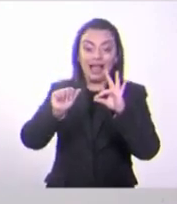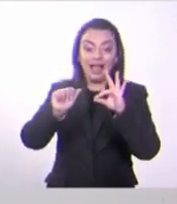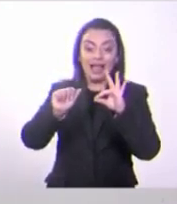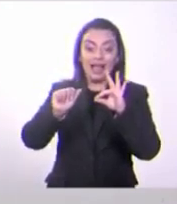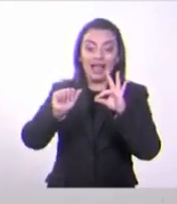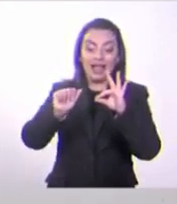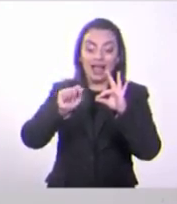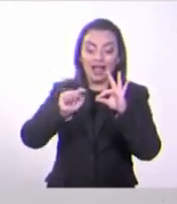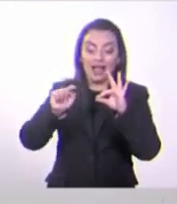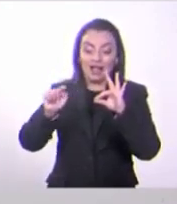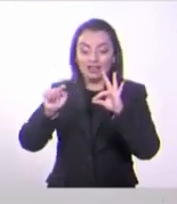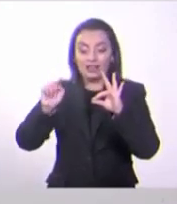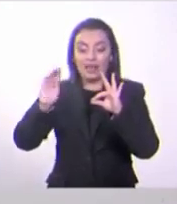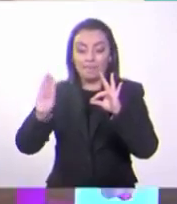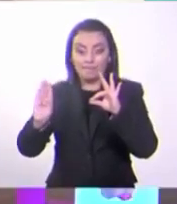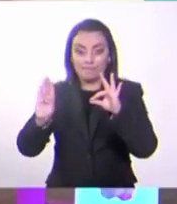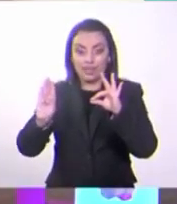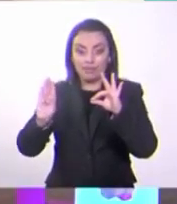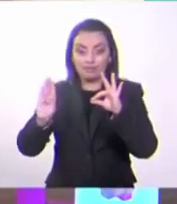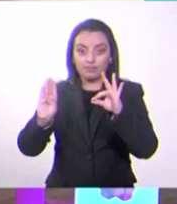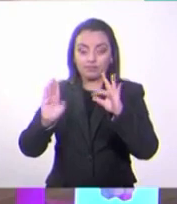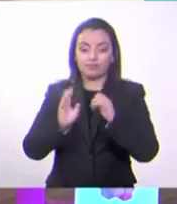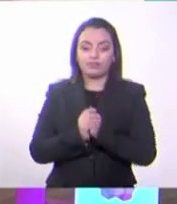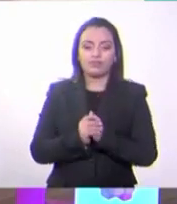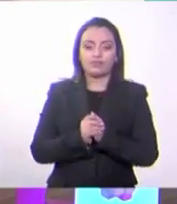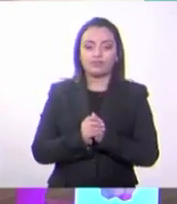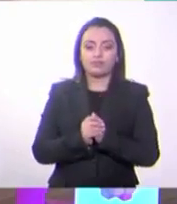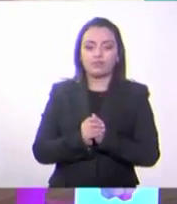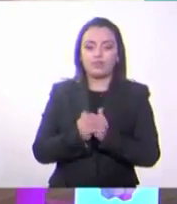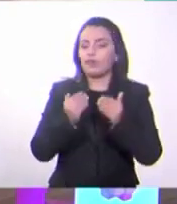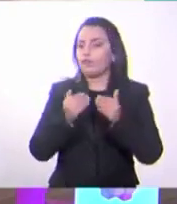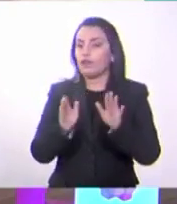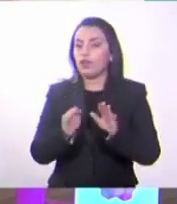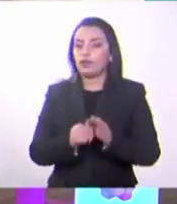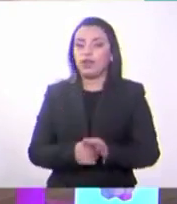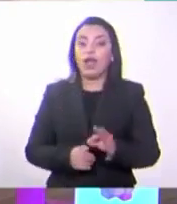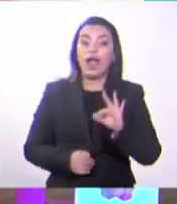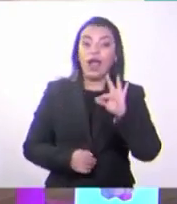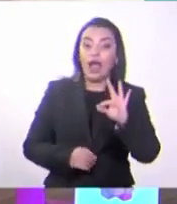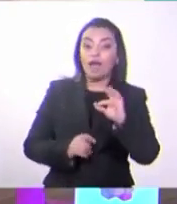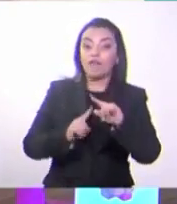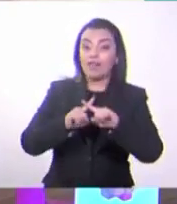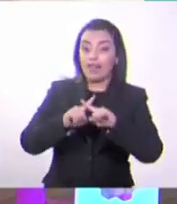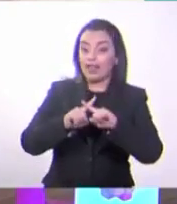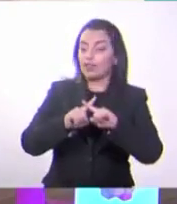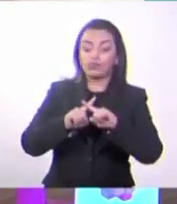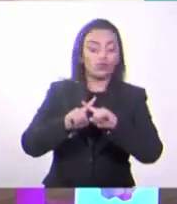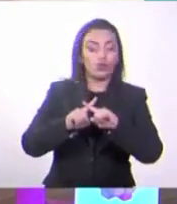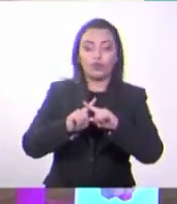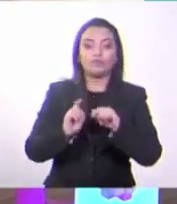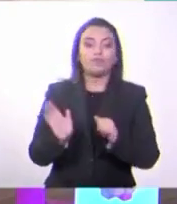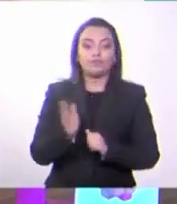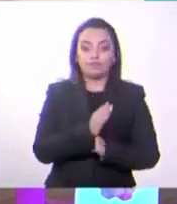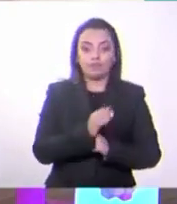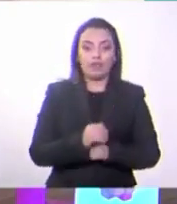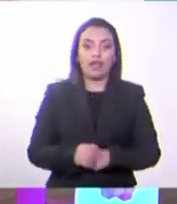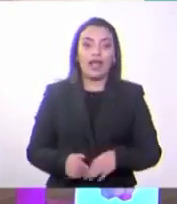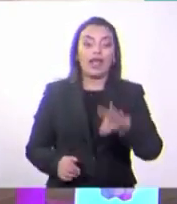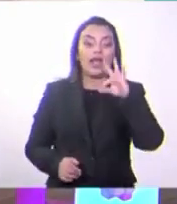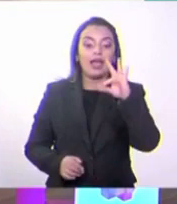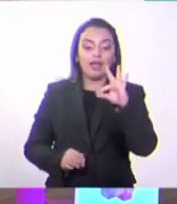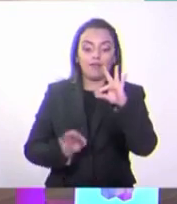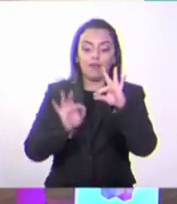hacia b. De A hacia B, ¿qué significa eso? Estos dos son conjuntos numéricos, ¿sí? Entonces yo